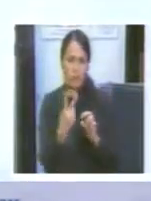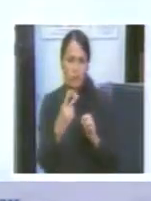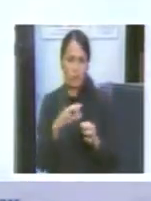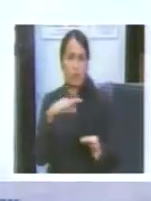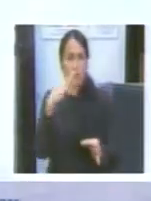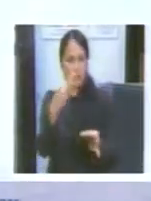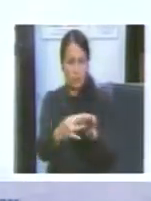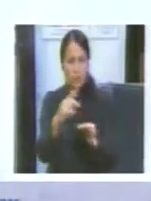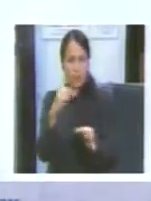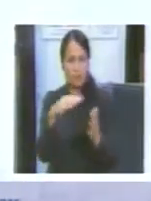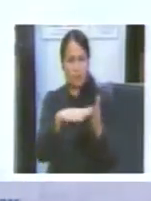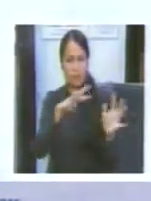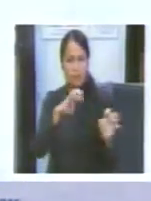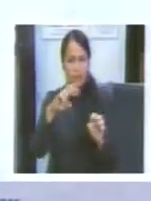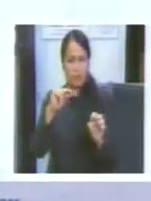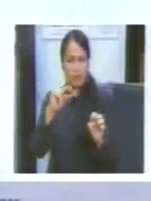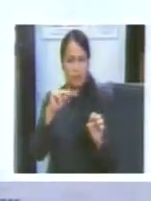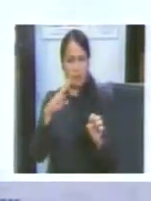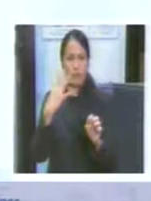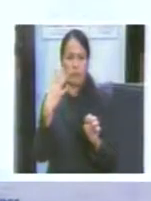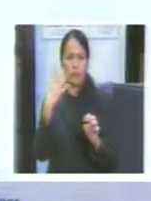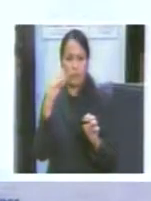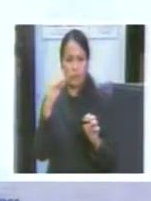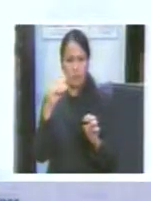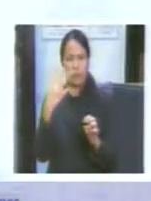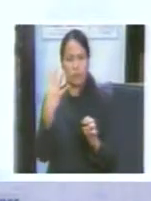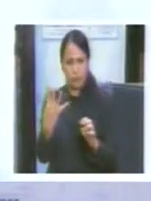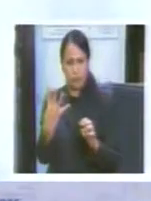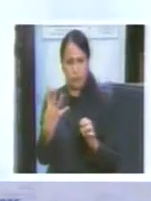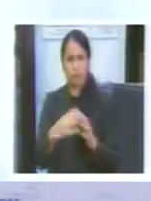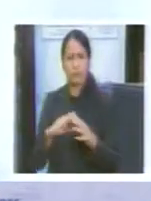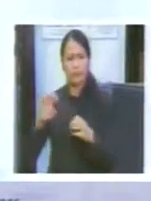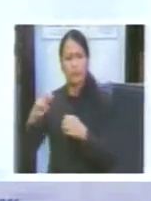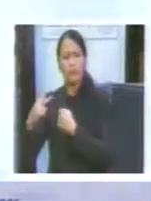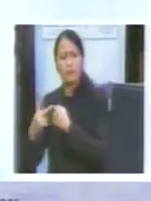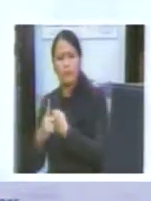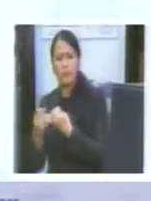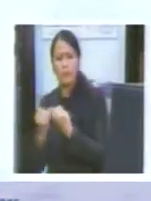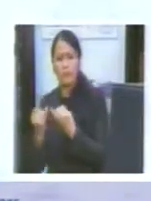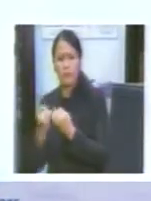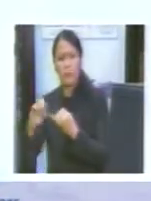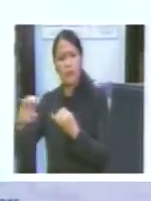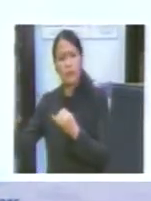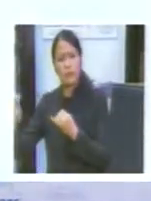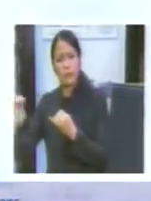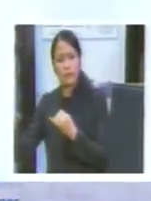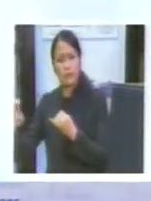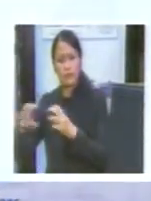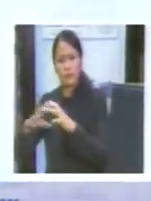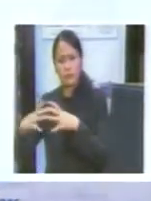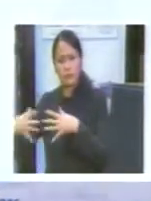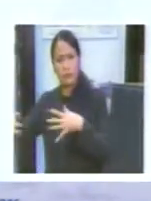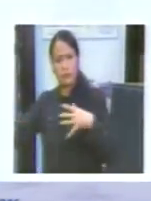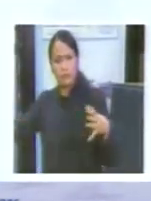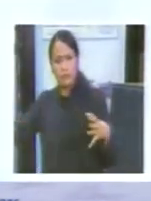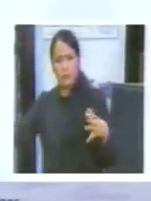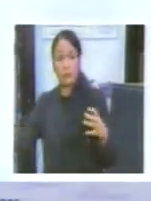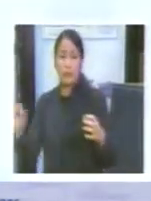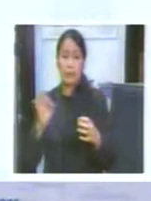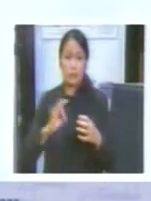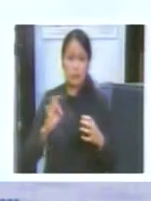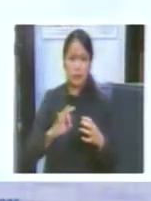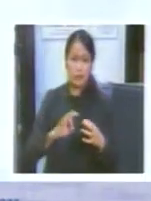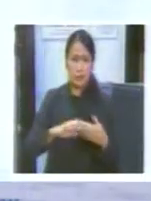1994, y Europa estaba inserto en un proceso de expansión hacia el este. Y si no había un